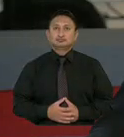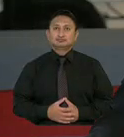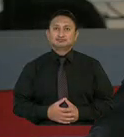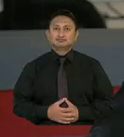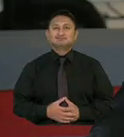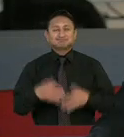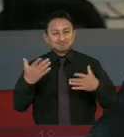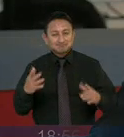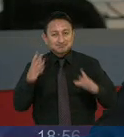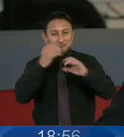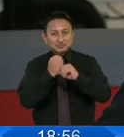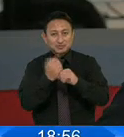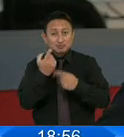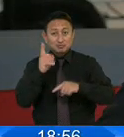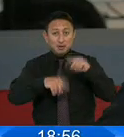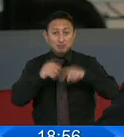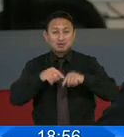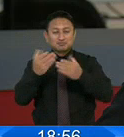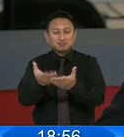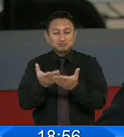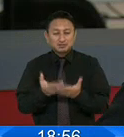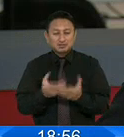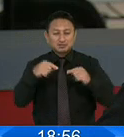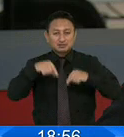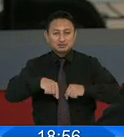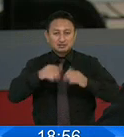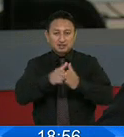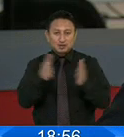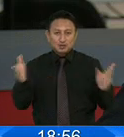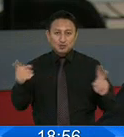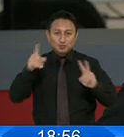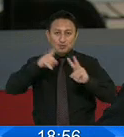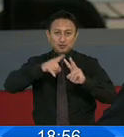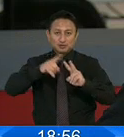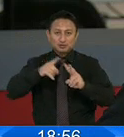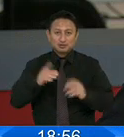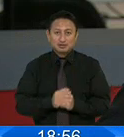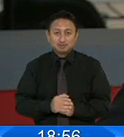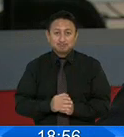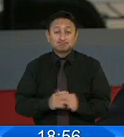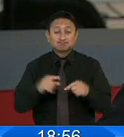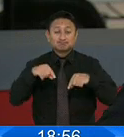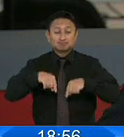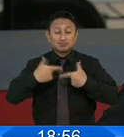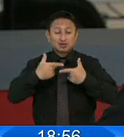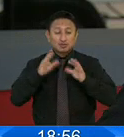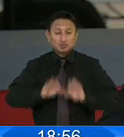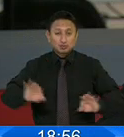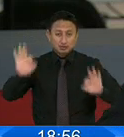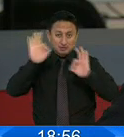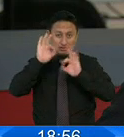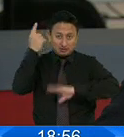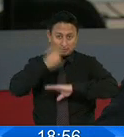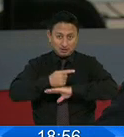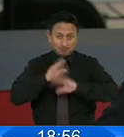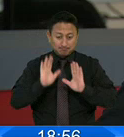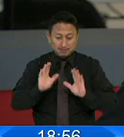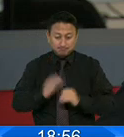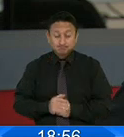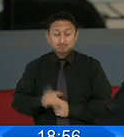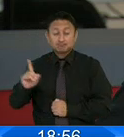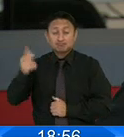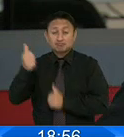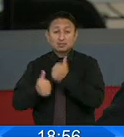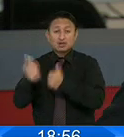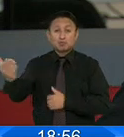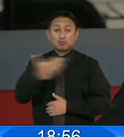Muy buenas noches, amigos. Bienvenidos a la emisión estelar del Comercio TV. Aquí lo más destacado del día. El candidato presidencial